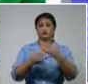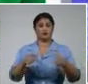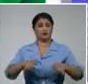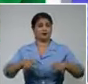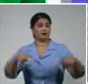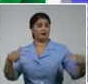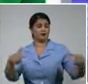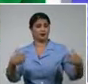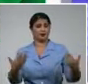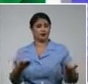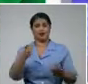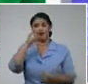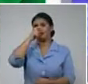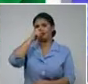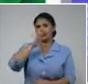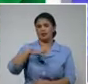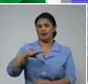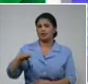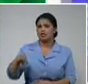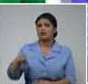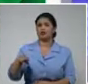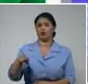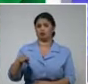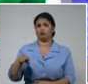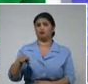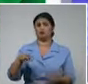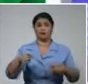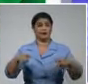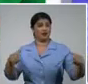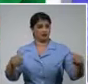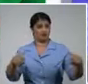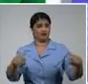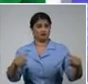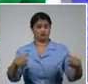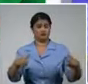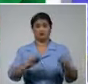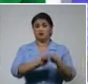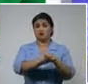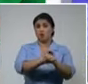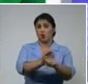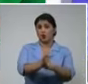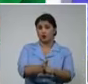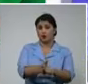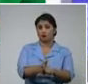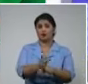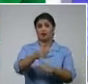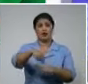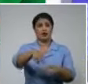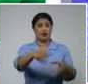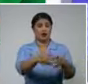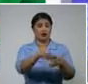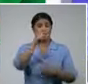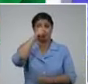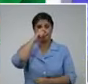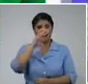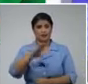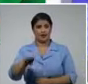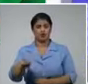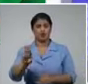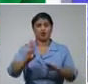de niños en edades pediátricas que tienen comorbilidades asociadas, a